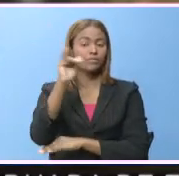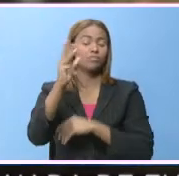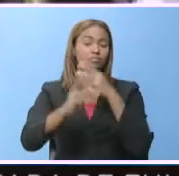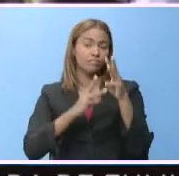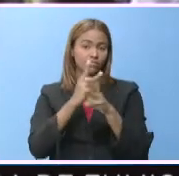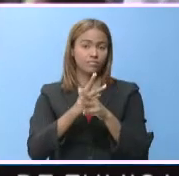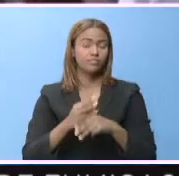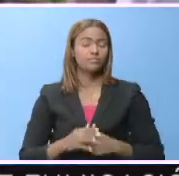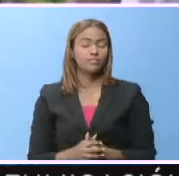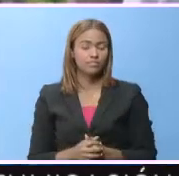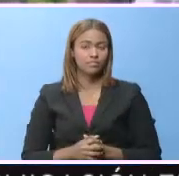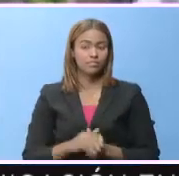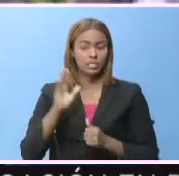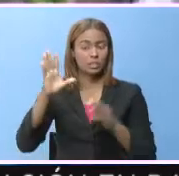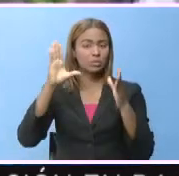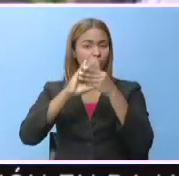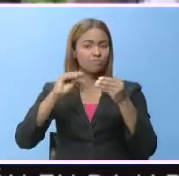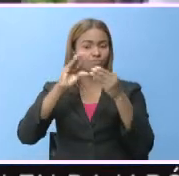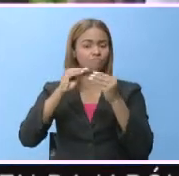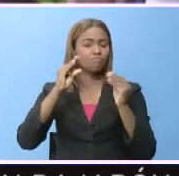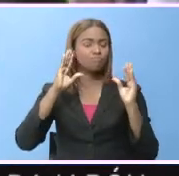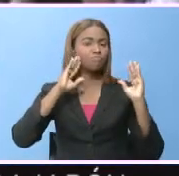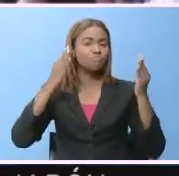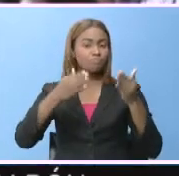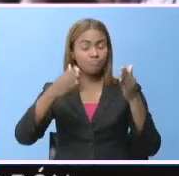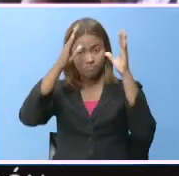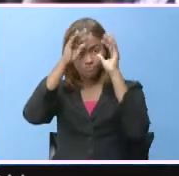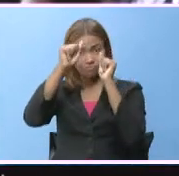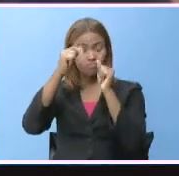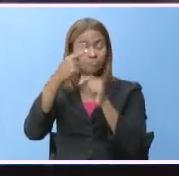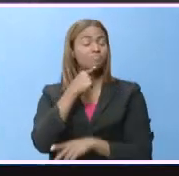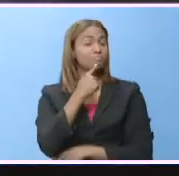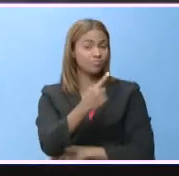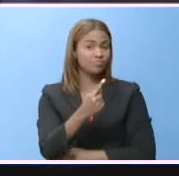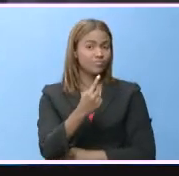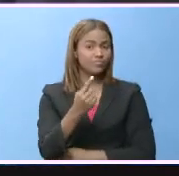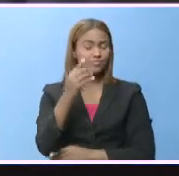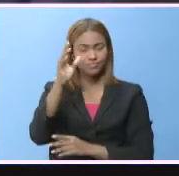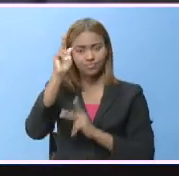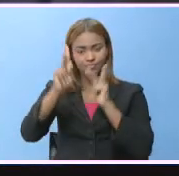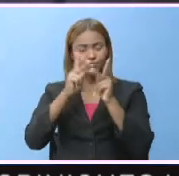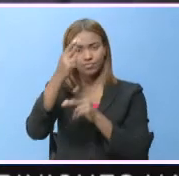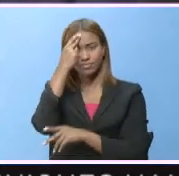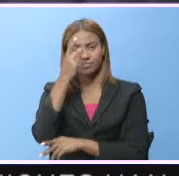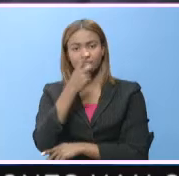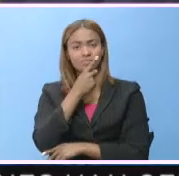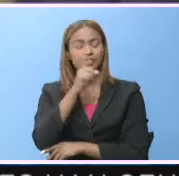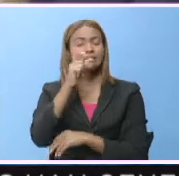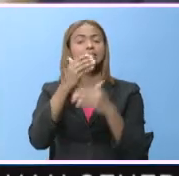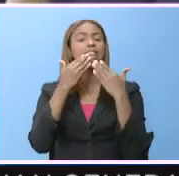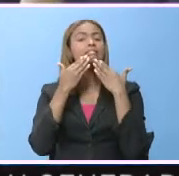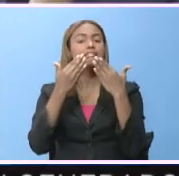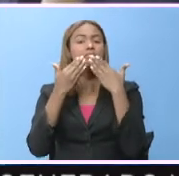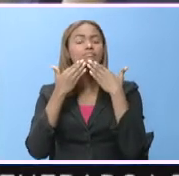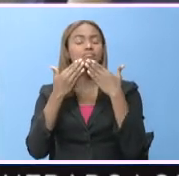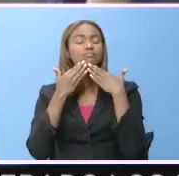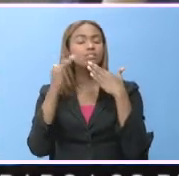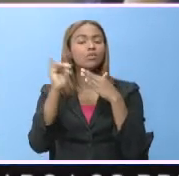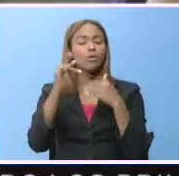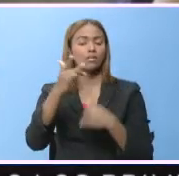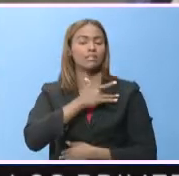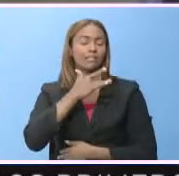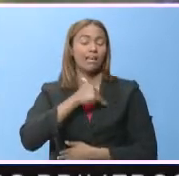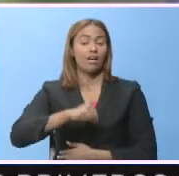mundo. En sus palabras centrales, Luis Abinader aseguró que el pueblo dominicano debe agradecer y